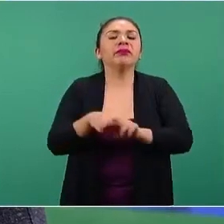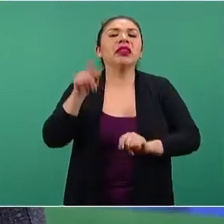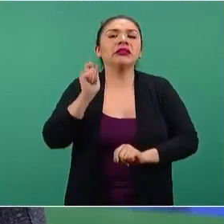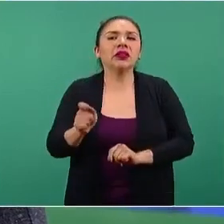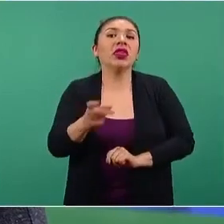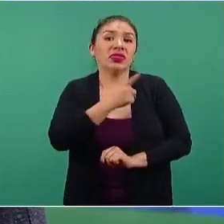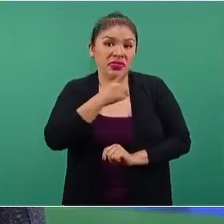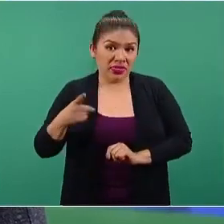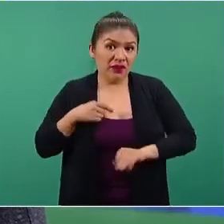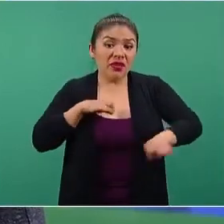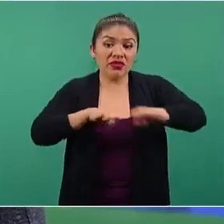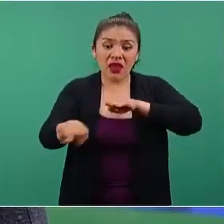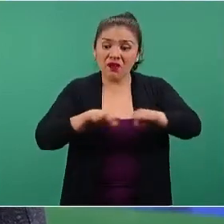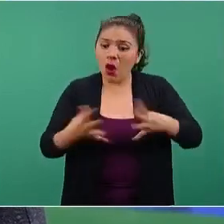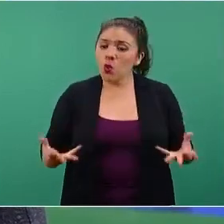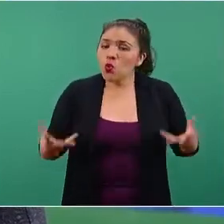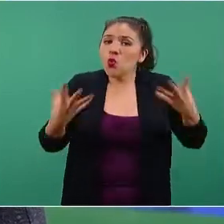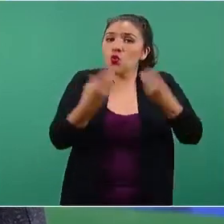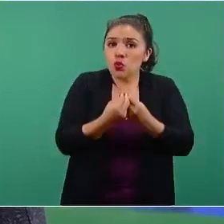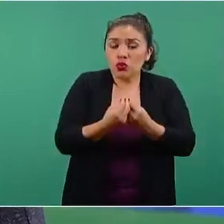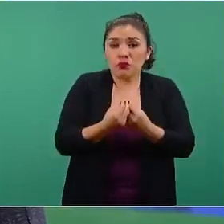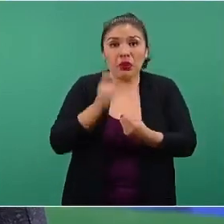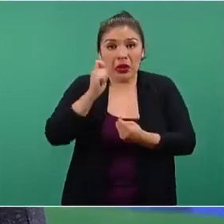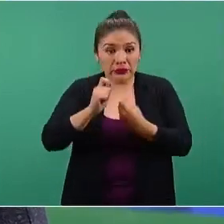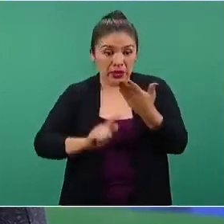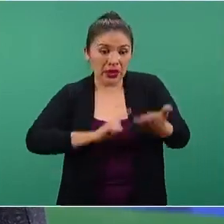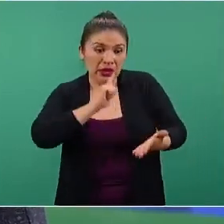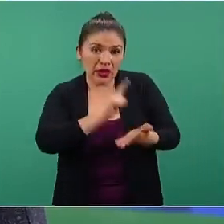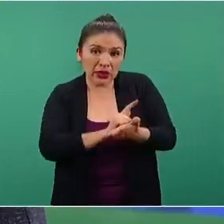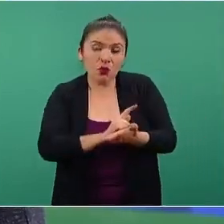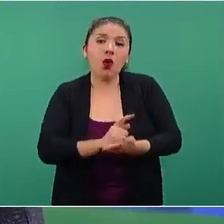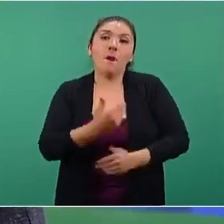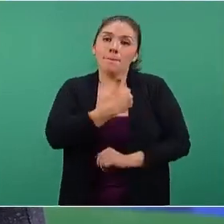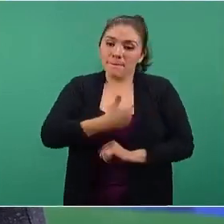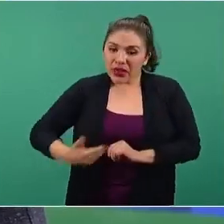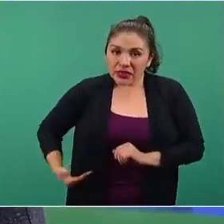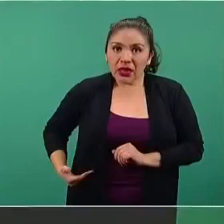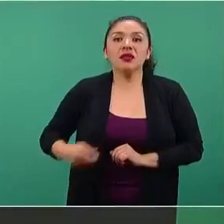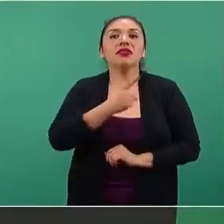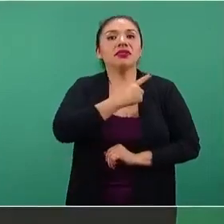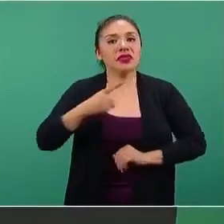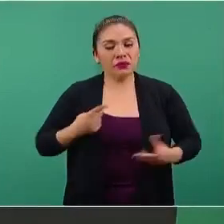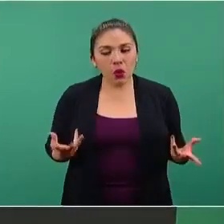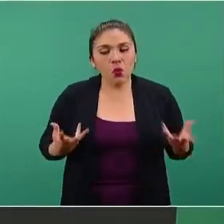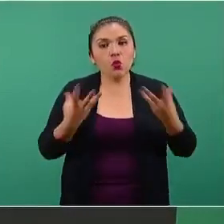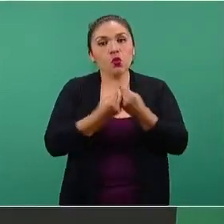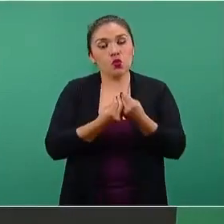que debemos de trabajar en conjunto tanto el Poder Legislativo como el Poder Ejecutivo para